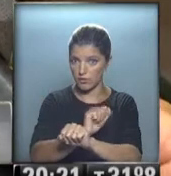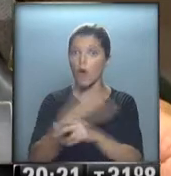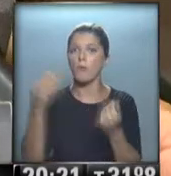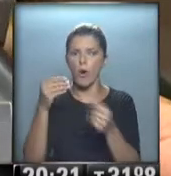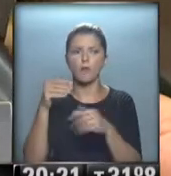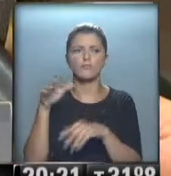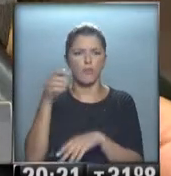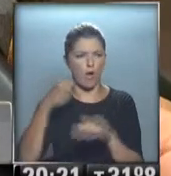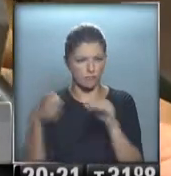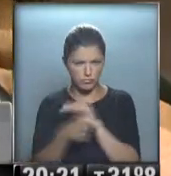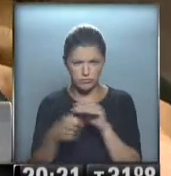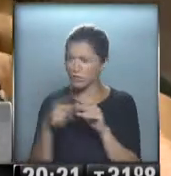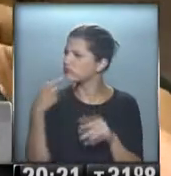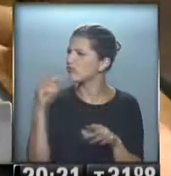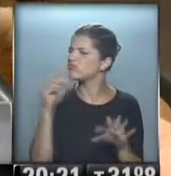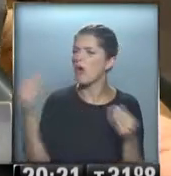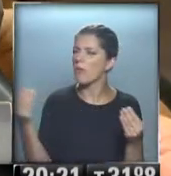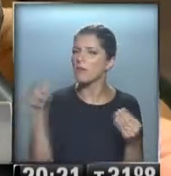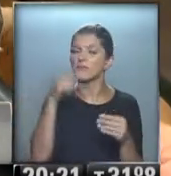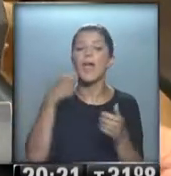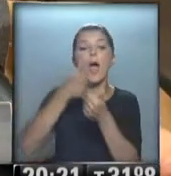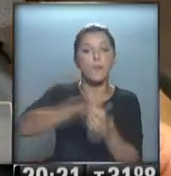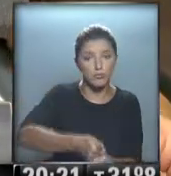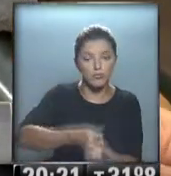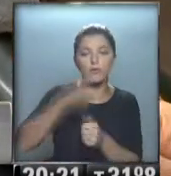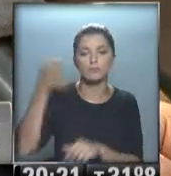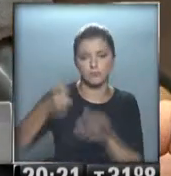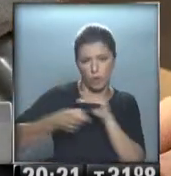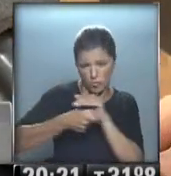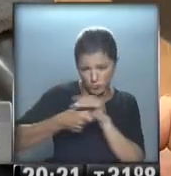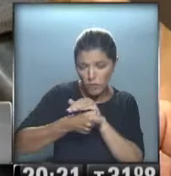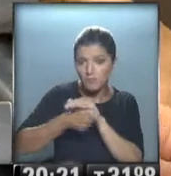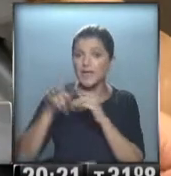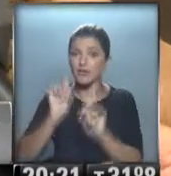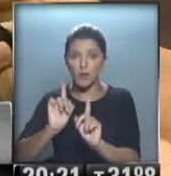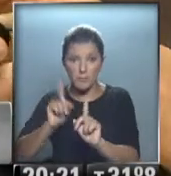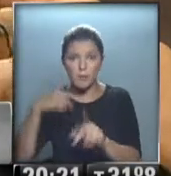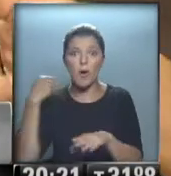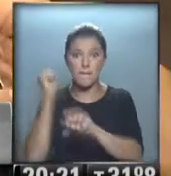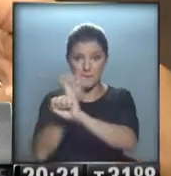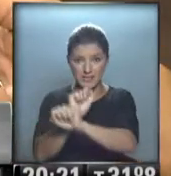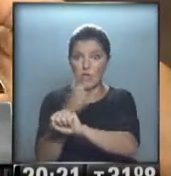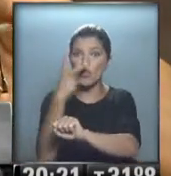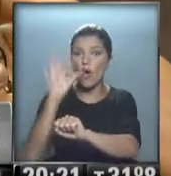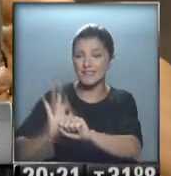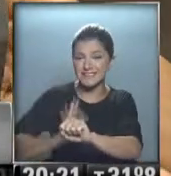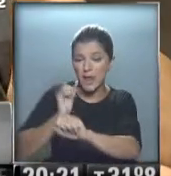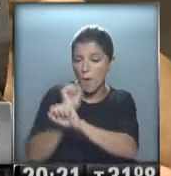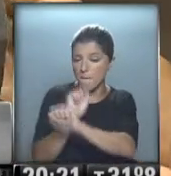corrupción. ¿Cómo era? Abuso y corrupción. O sea, ellos la metieron presa durante 2 años,